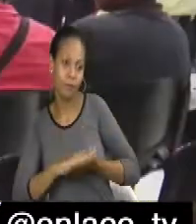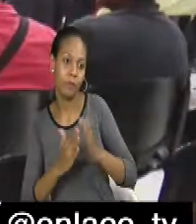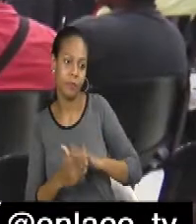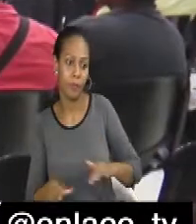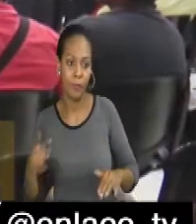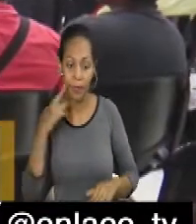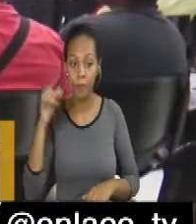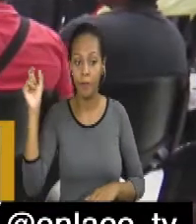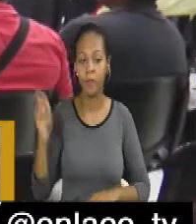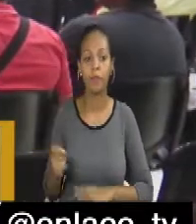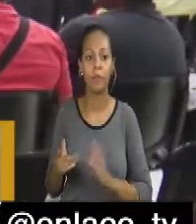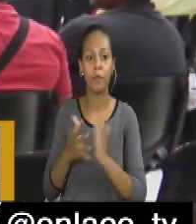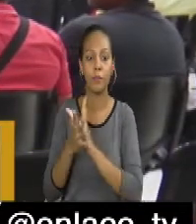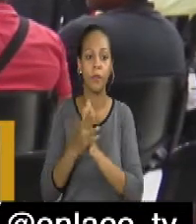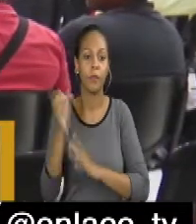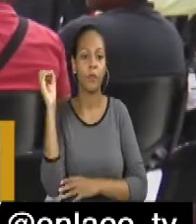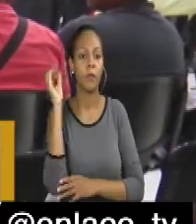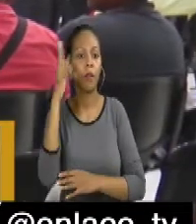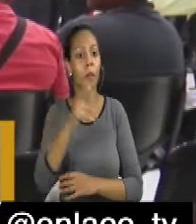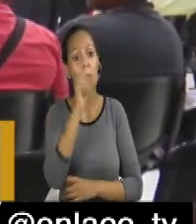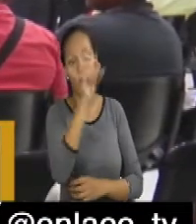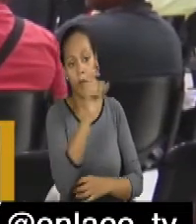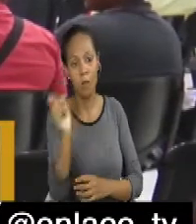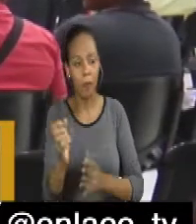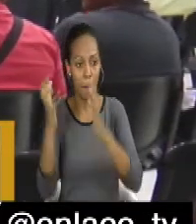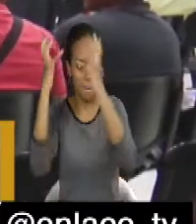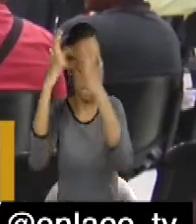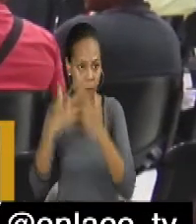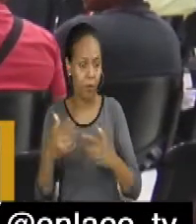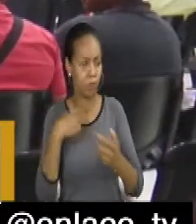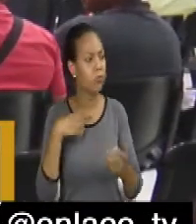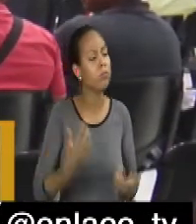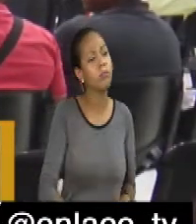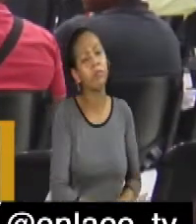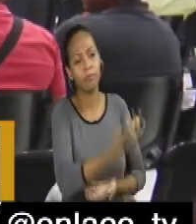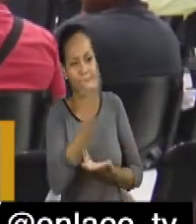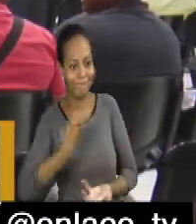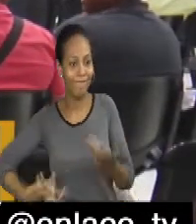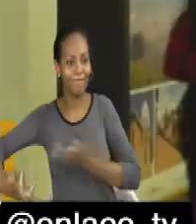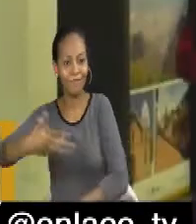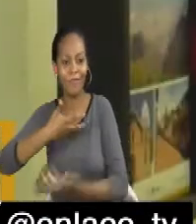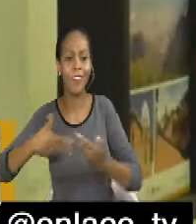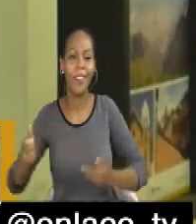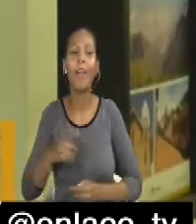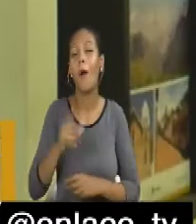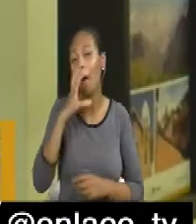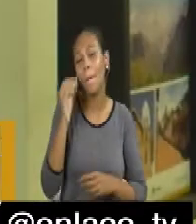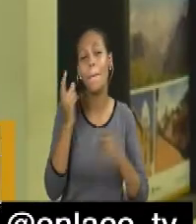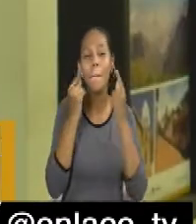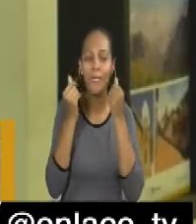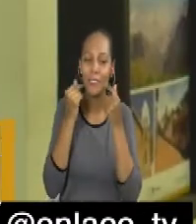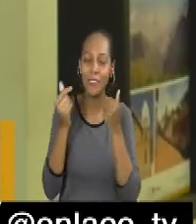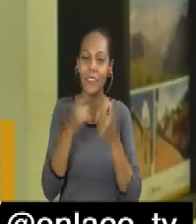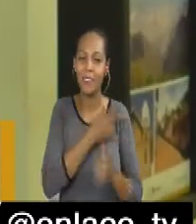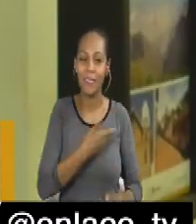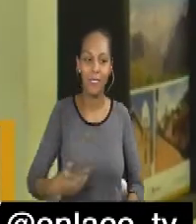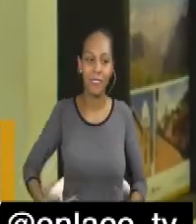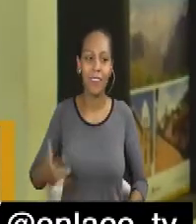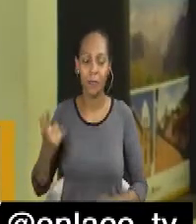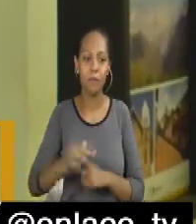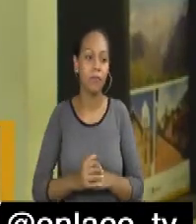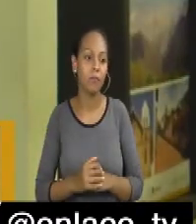para exponer ante empresarios la política de reintegración del gobierno nacional del presidente Santos. Esto es producto de la visita que tuvimos hace